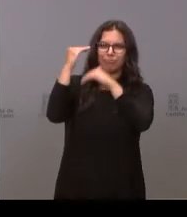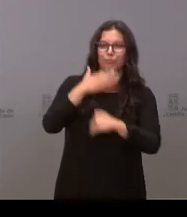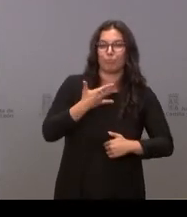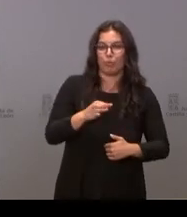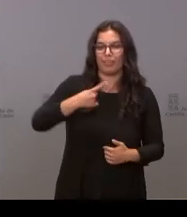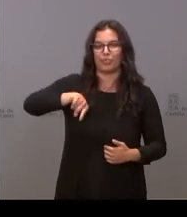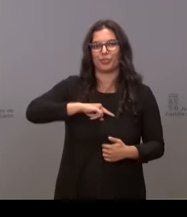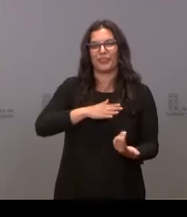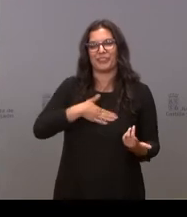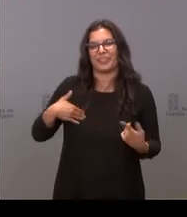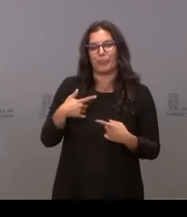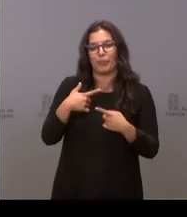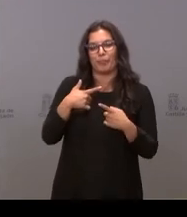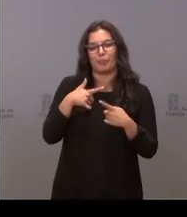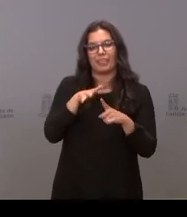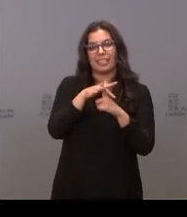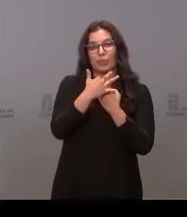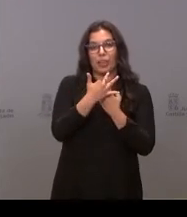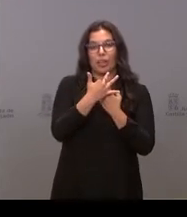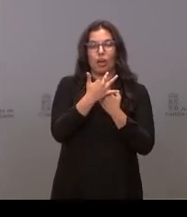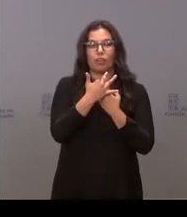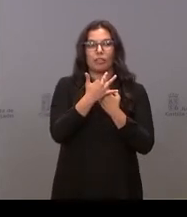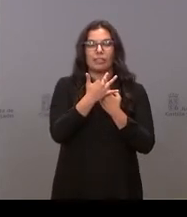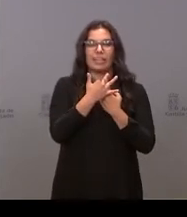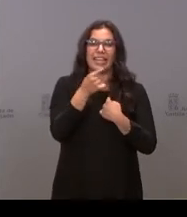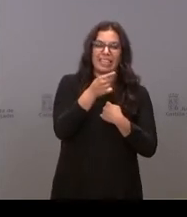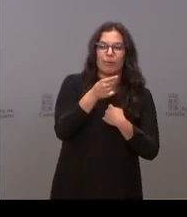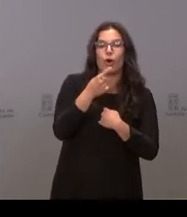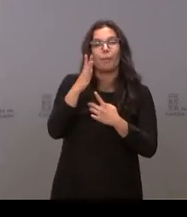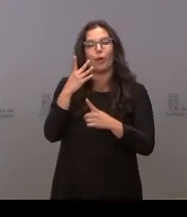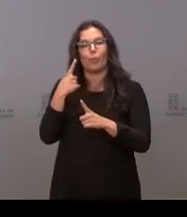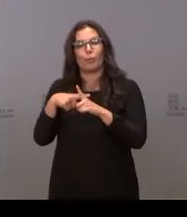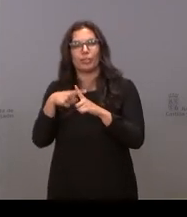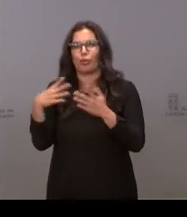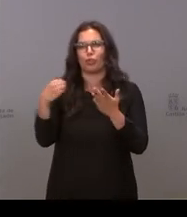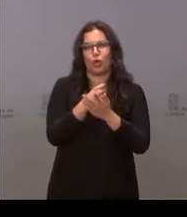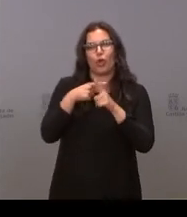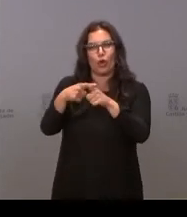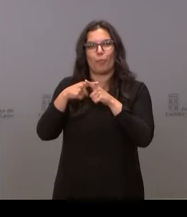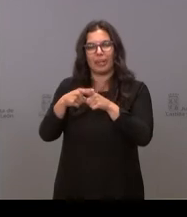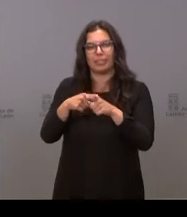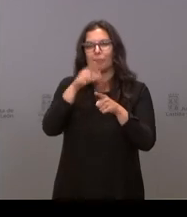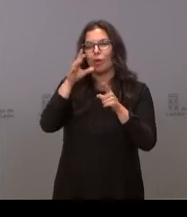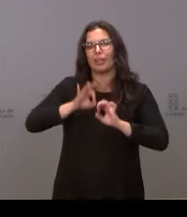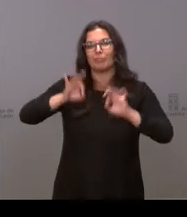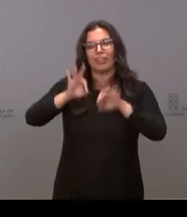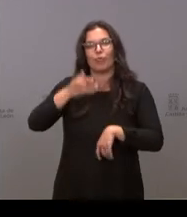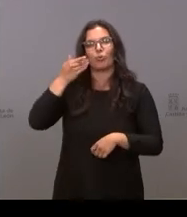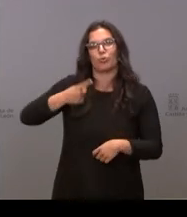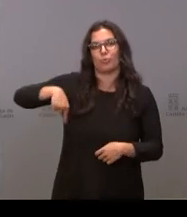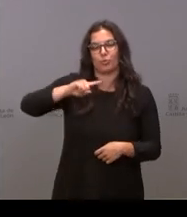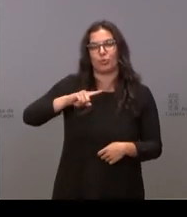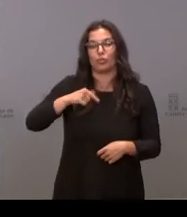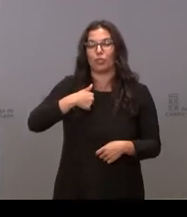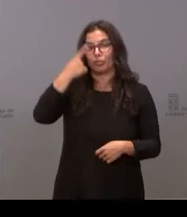vosotros los momentos no tan gratos, pero sobre todo los momentos en los que nos sentimos especialmente orgullosos y